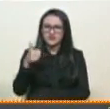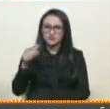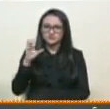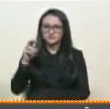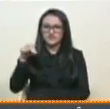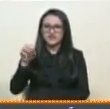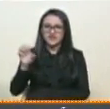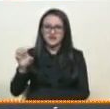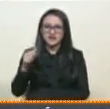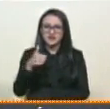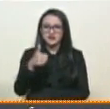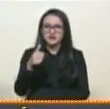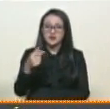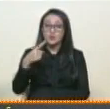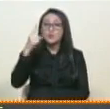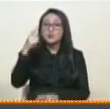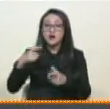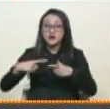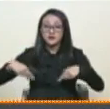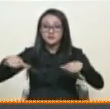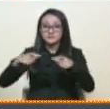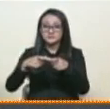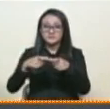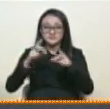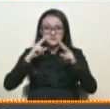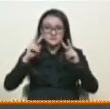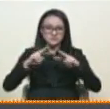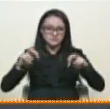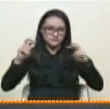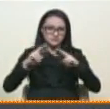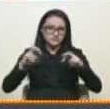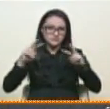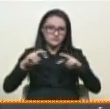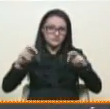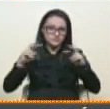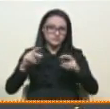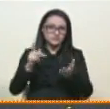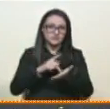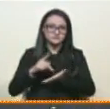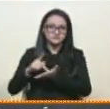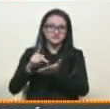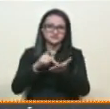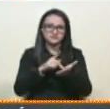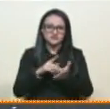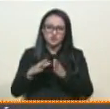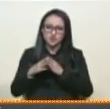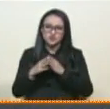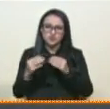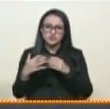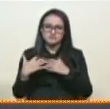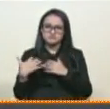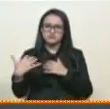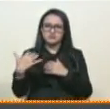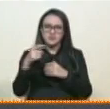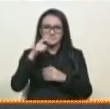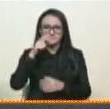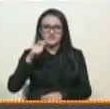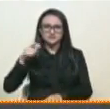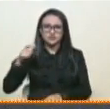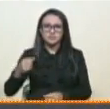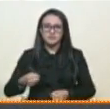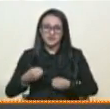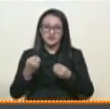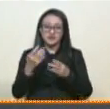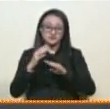de votación, al menos una mesa de votación se audita, digamos, es la participación masiva de toda la ciudadanía para dar esa garantía